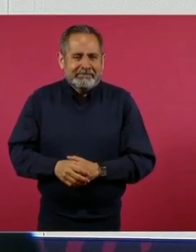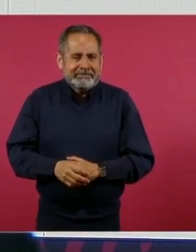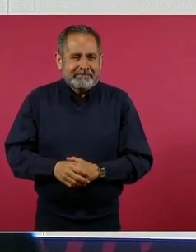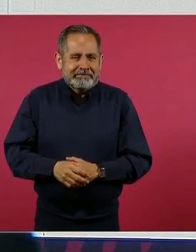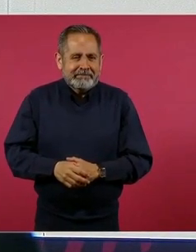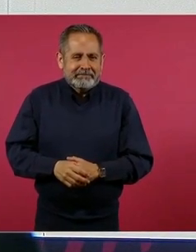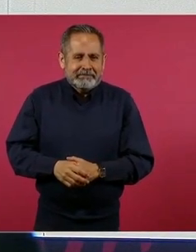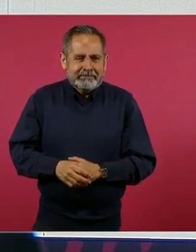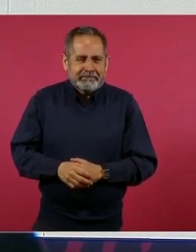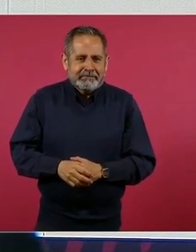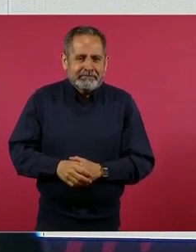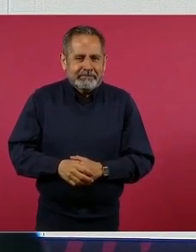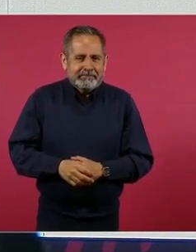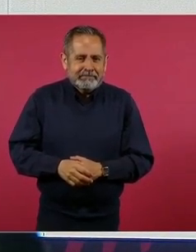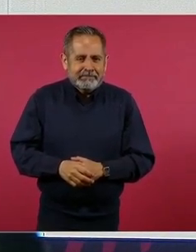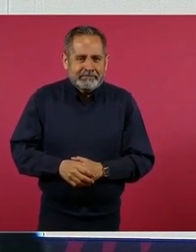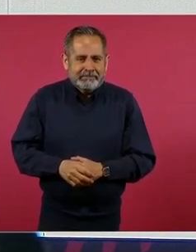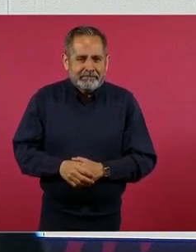Y entonces.